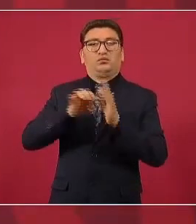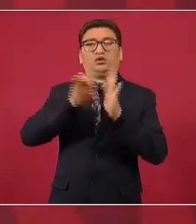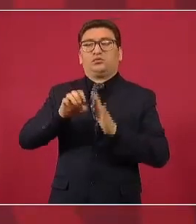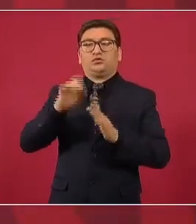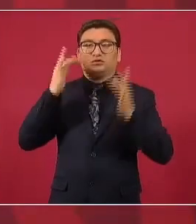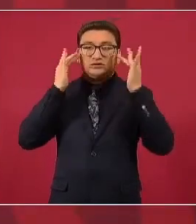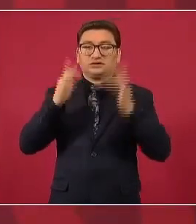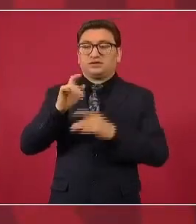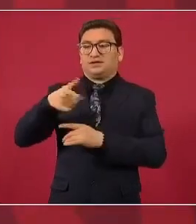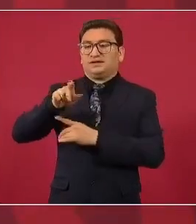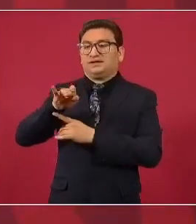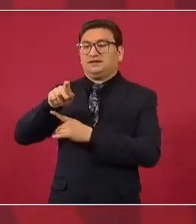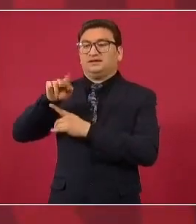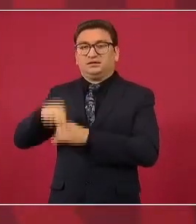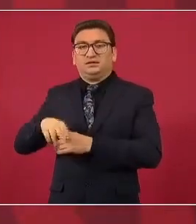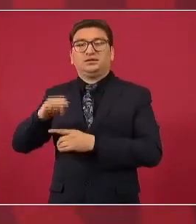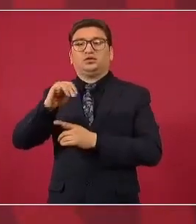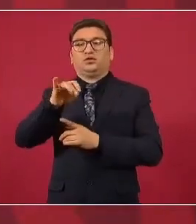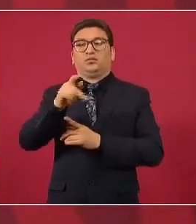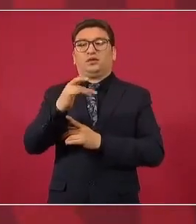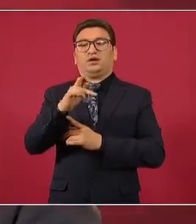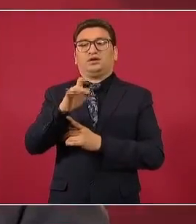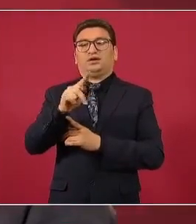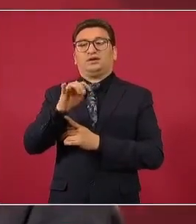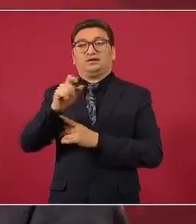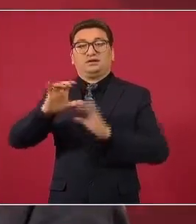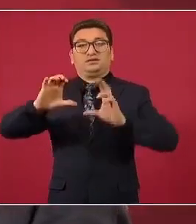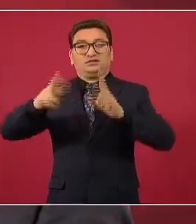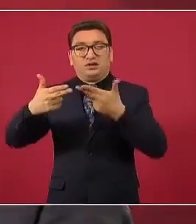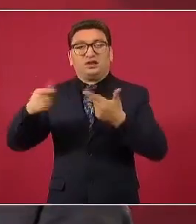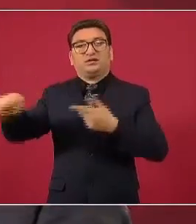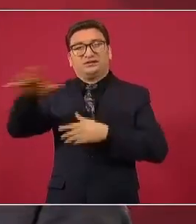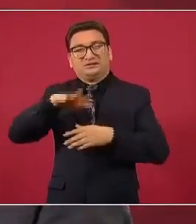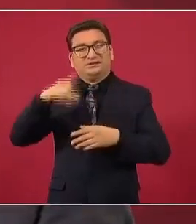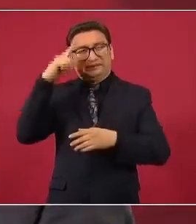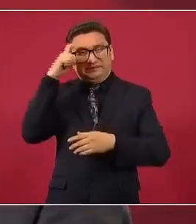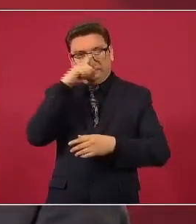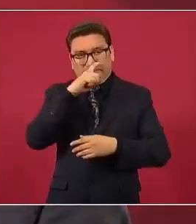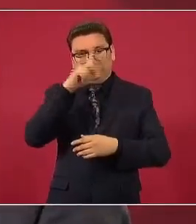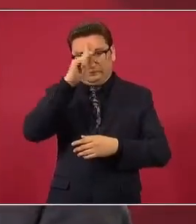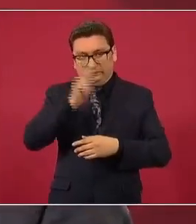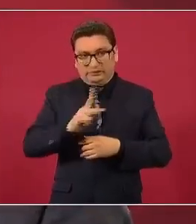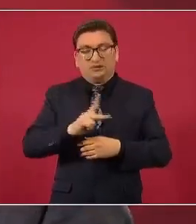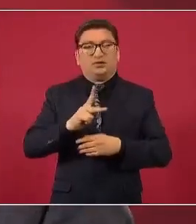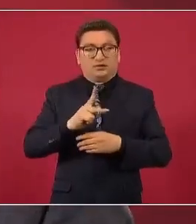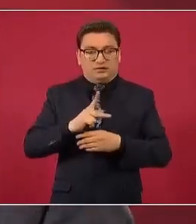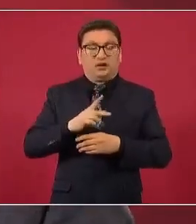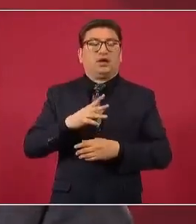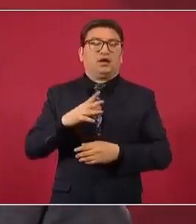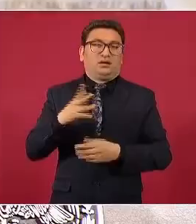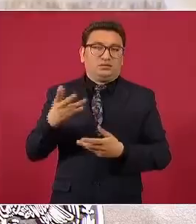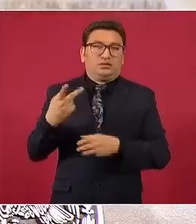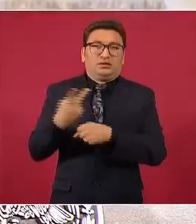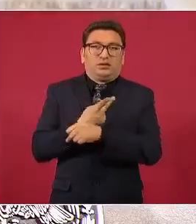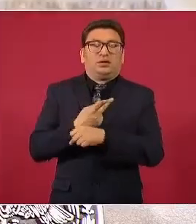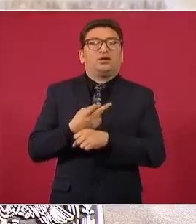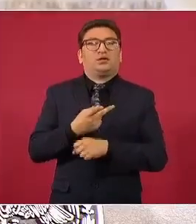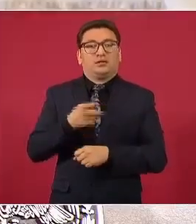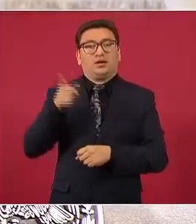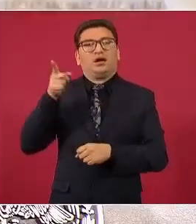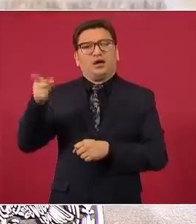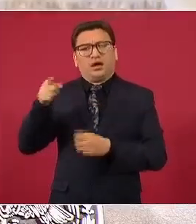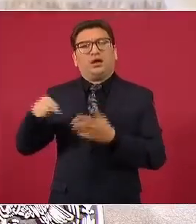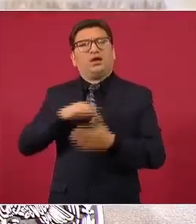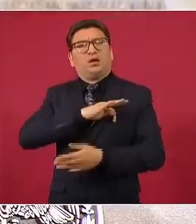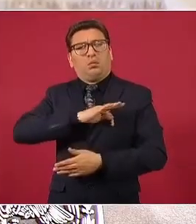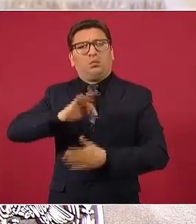en Las Margaritas o en Motocintla, en Chiapas, era todavía más complejo. Entonces, y se tiene evidencia de que había